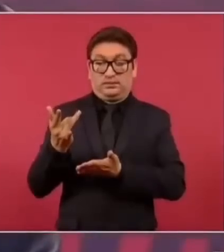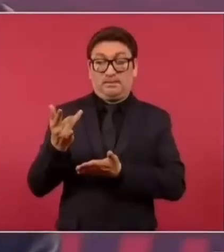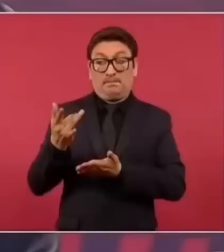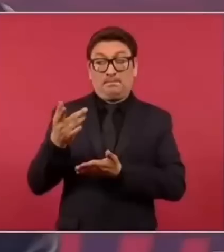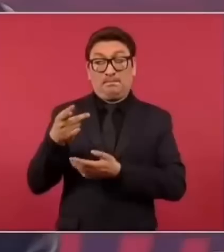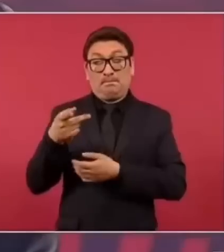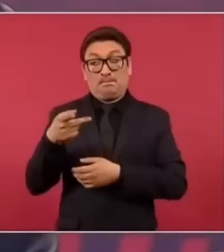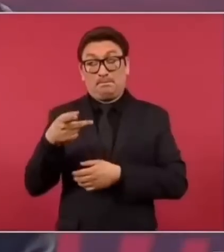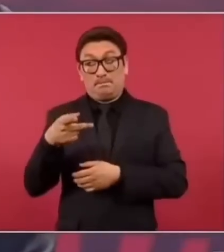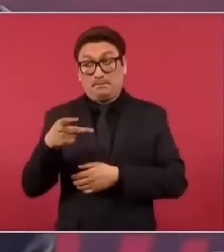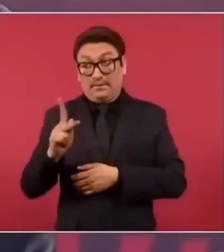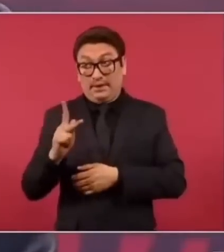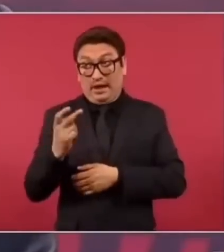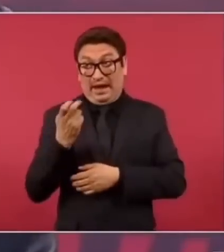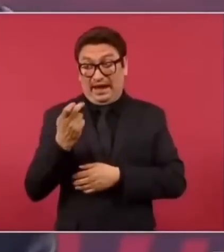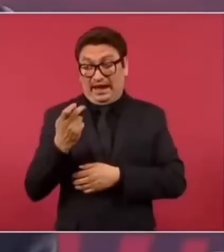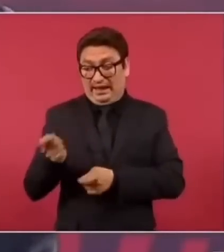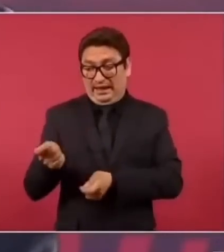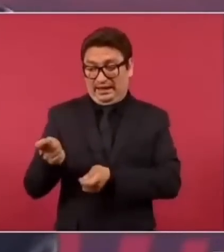Pero este cargo